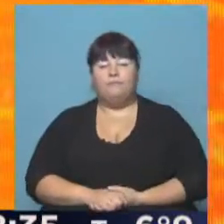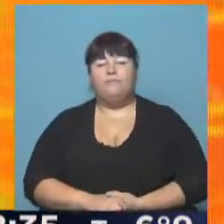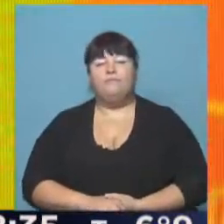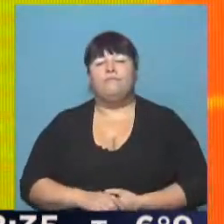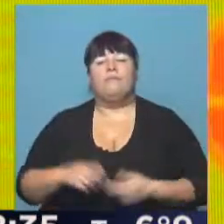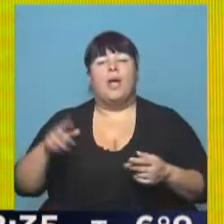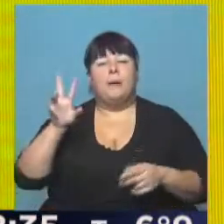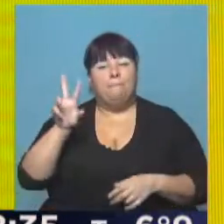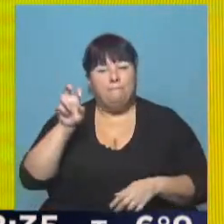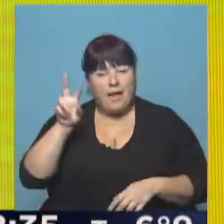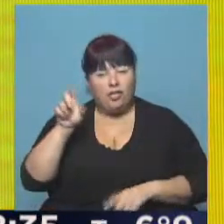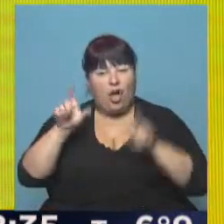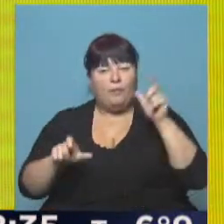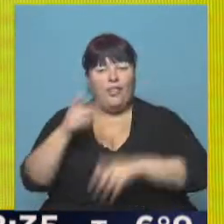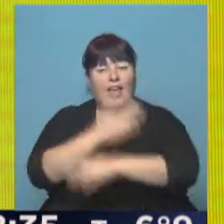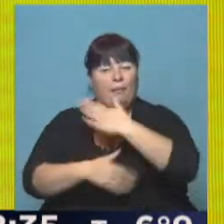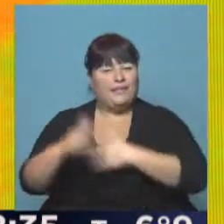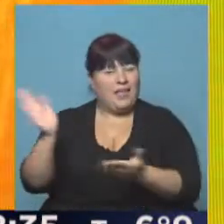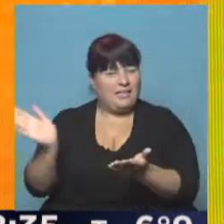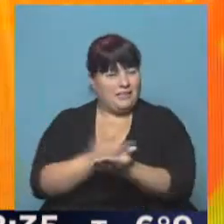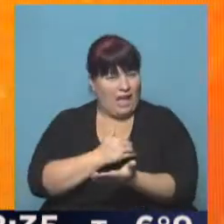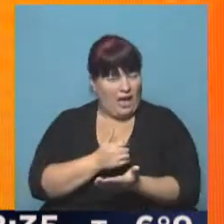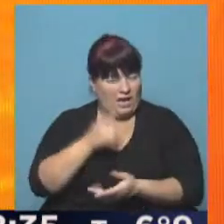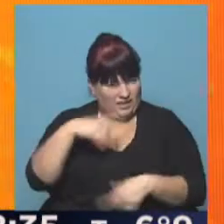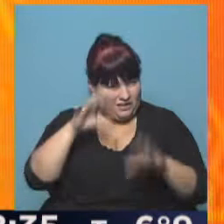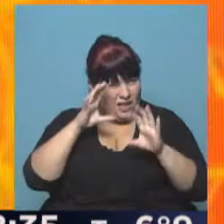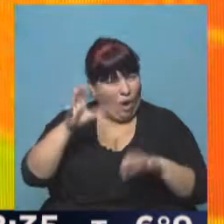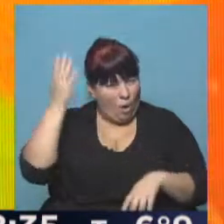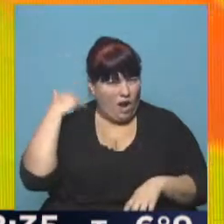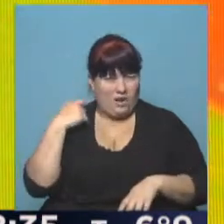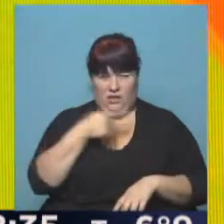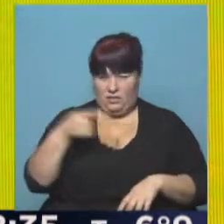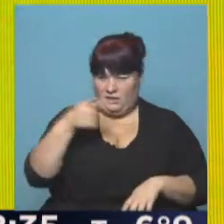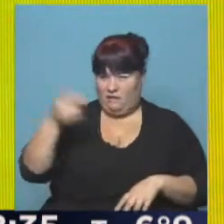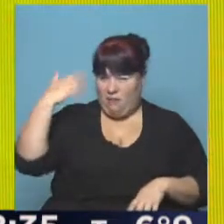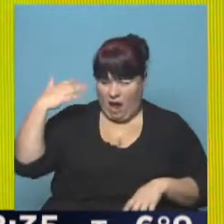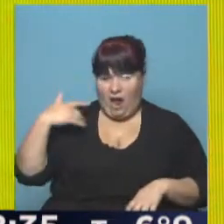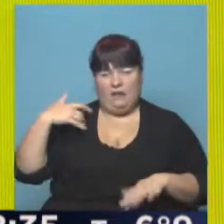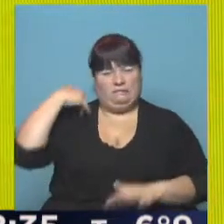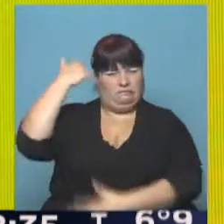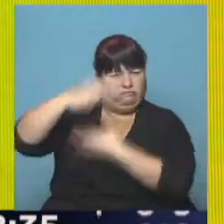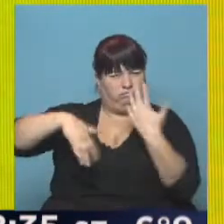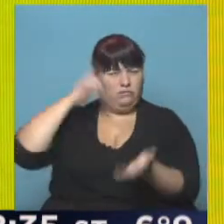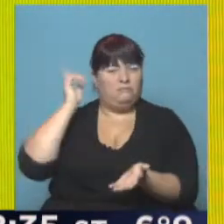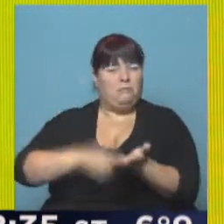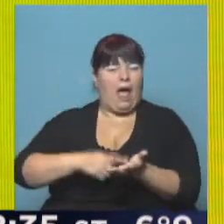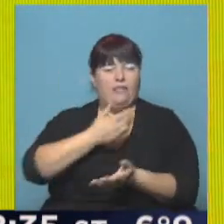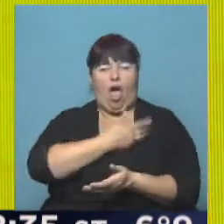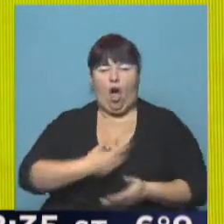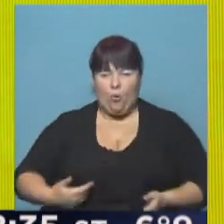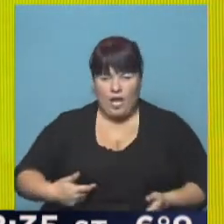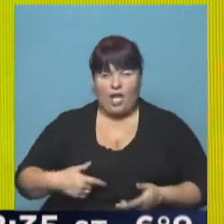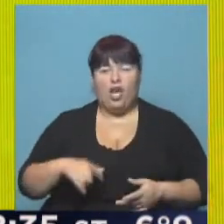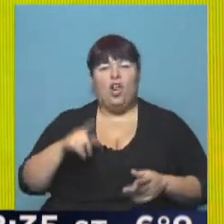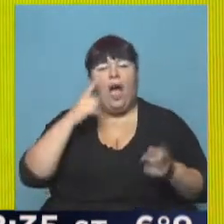quita de pensiones a personas con discapacidad. Ustedes recordarán, hace unas semanas fue todo un tema la decisión del gobierno de